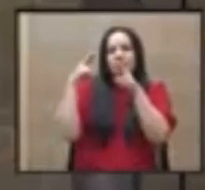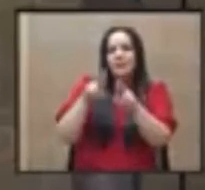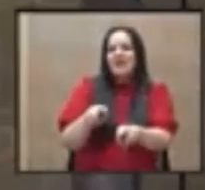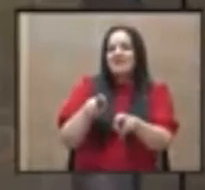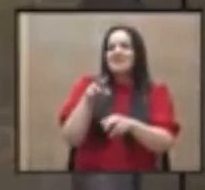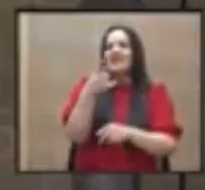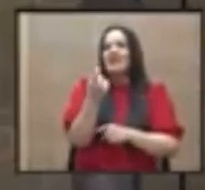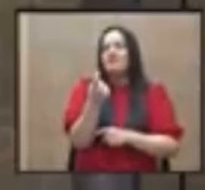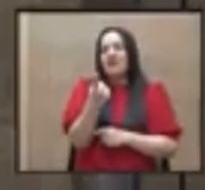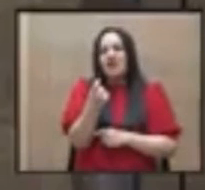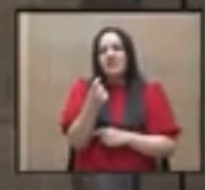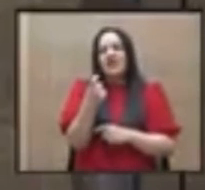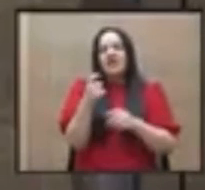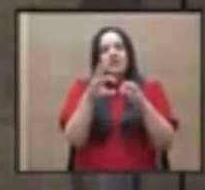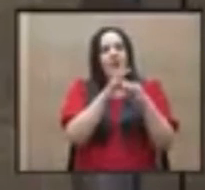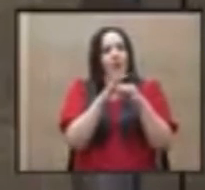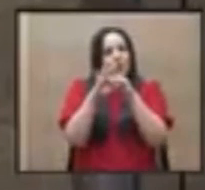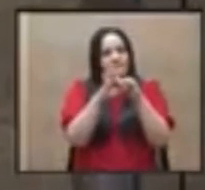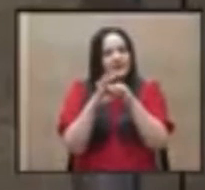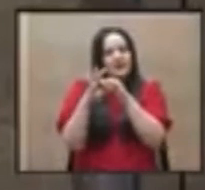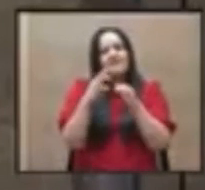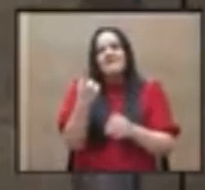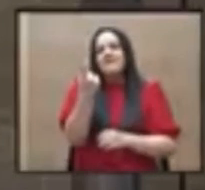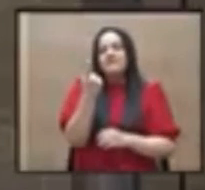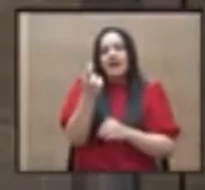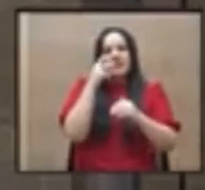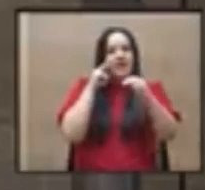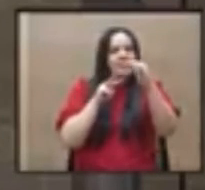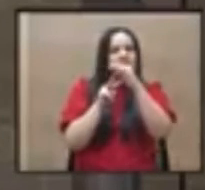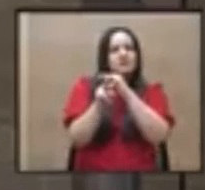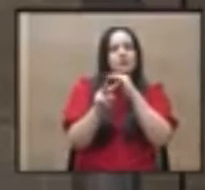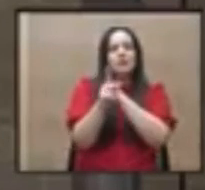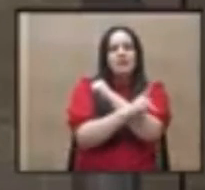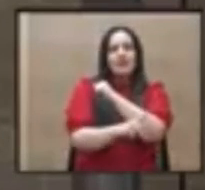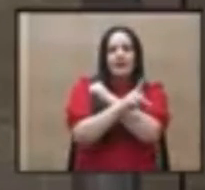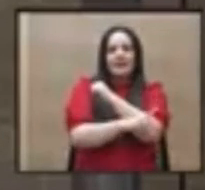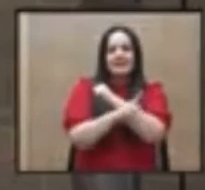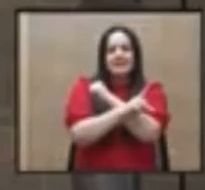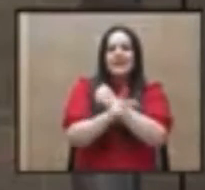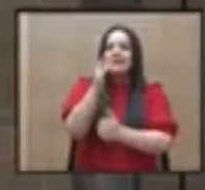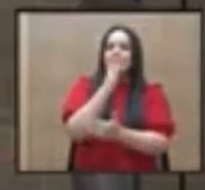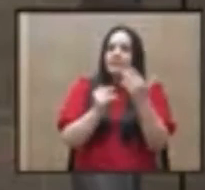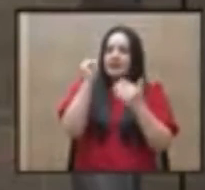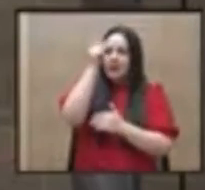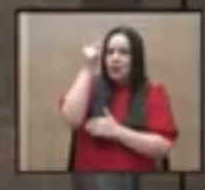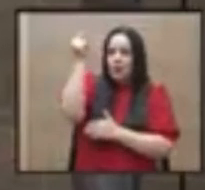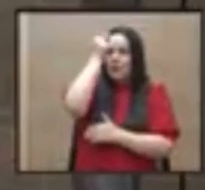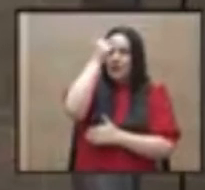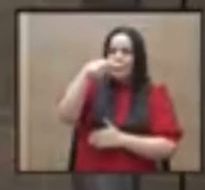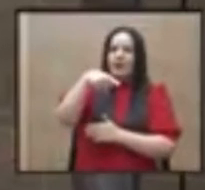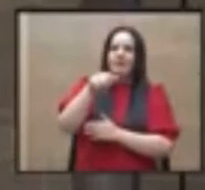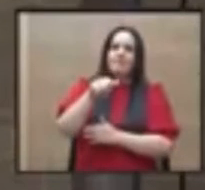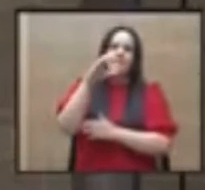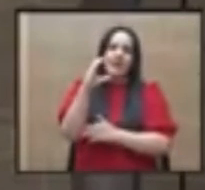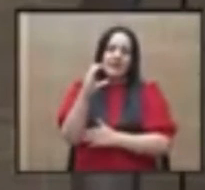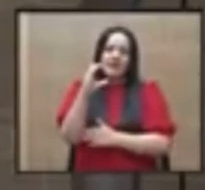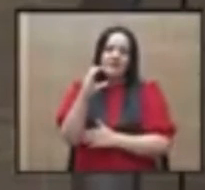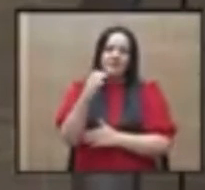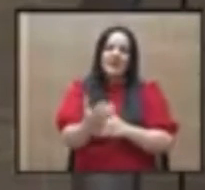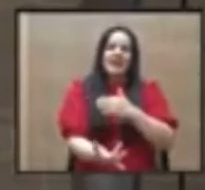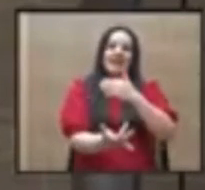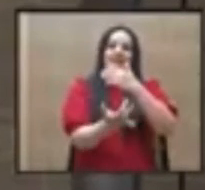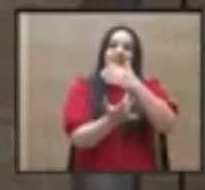de coordinación y falta de visión de país de parte del gobierno del PAC. La